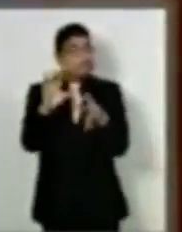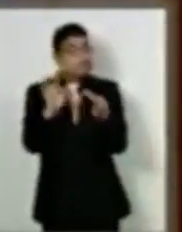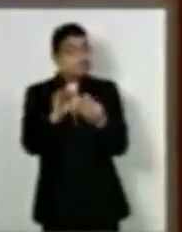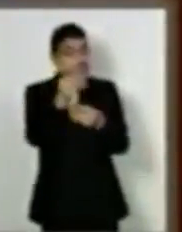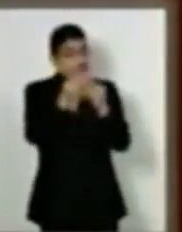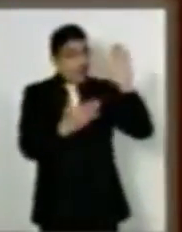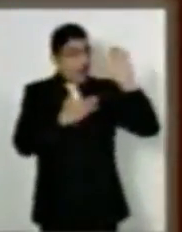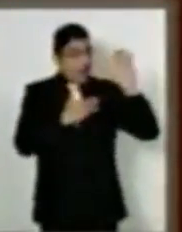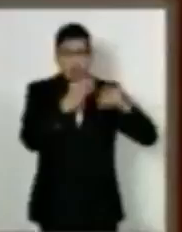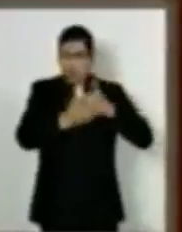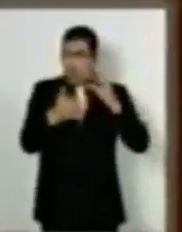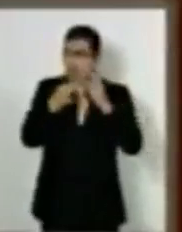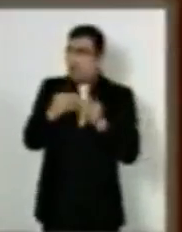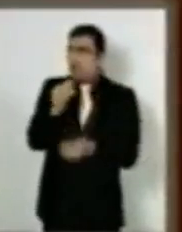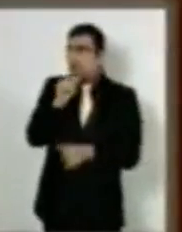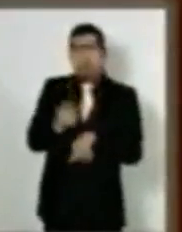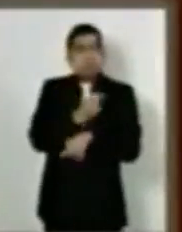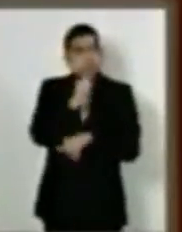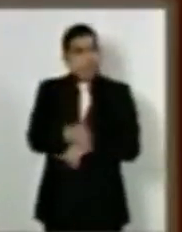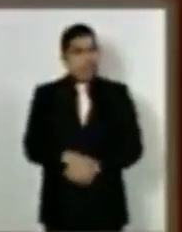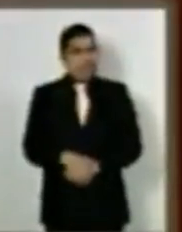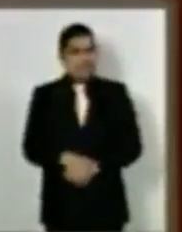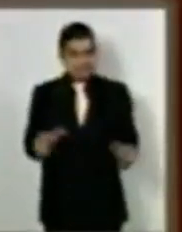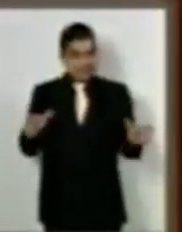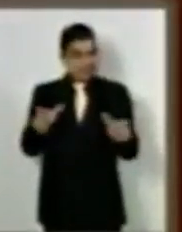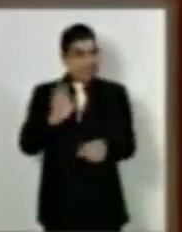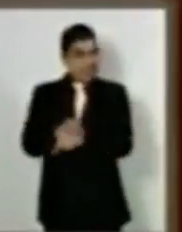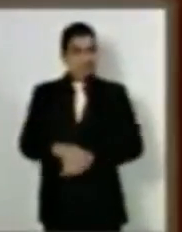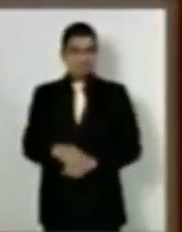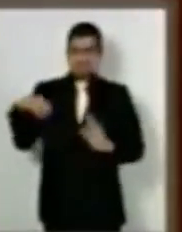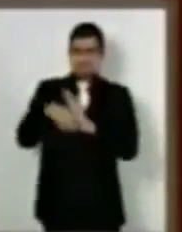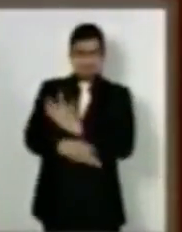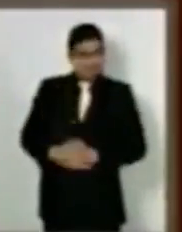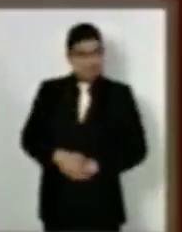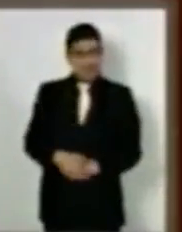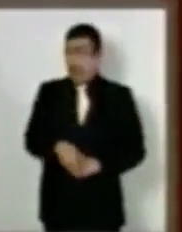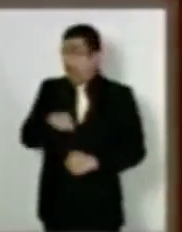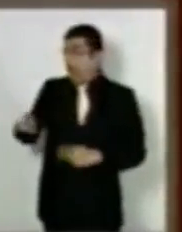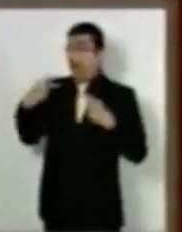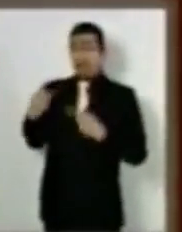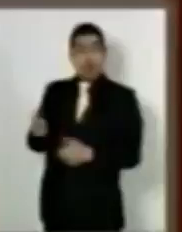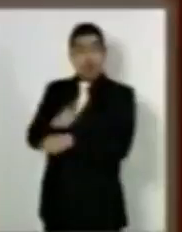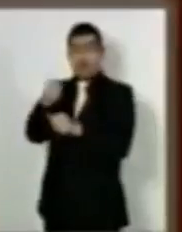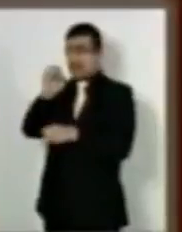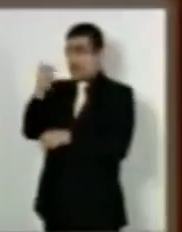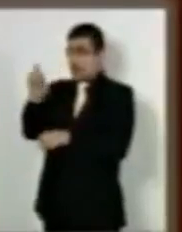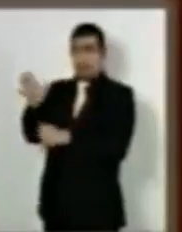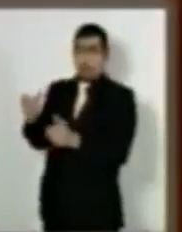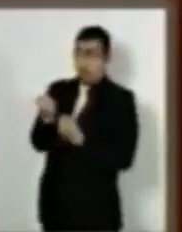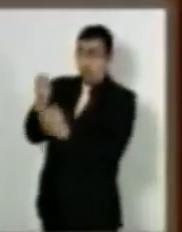La política de seguridad fue un fracaso. Empoderaron a la Secretaría de